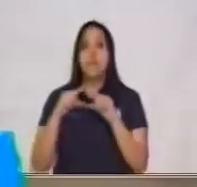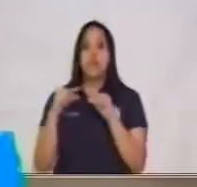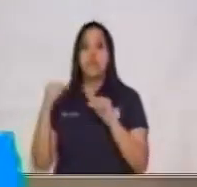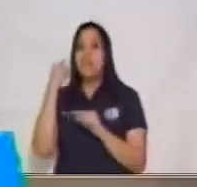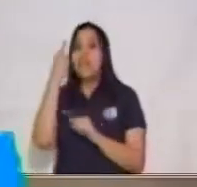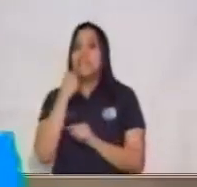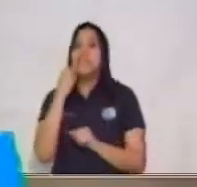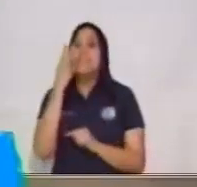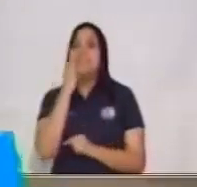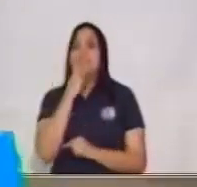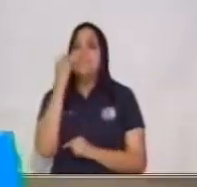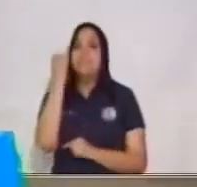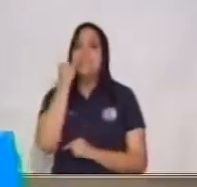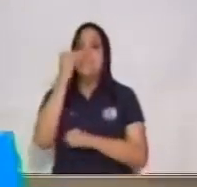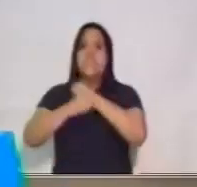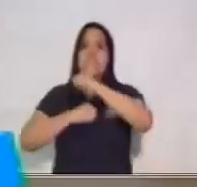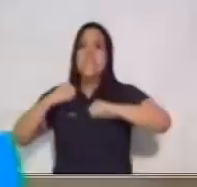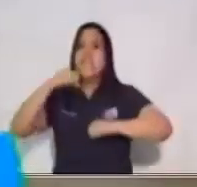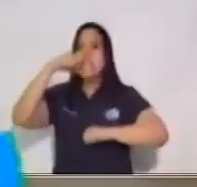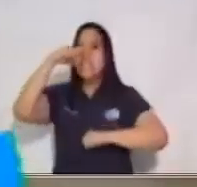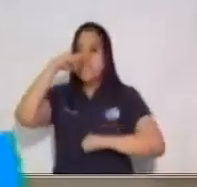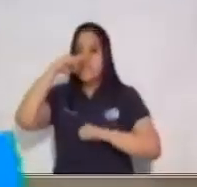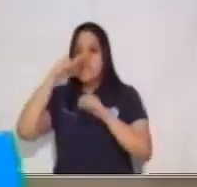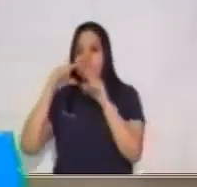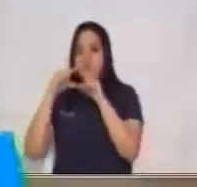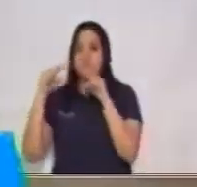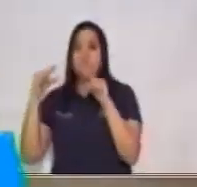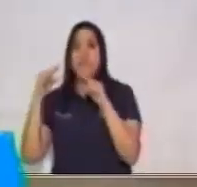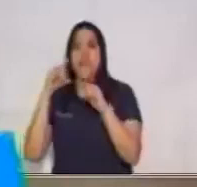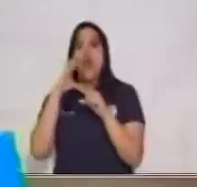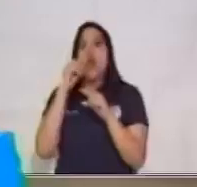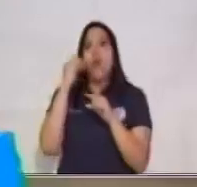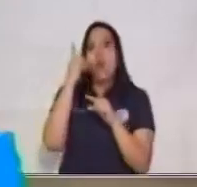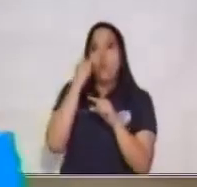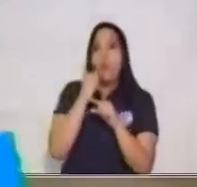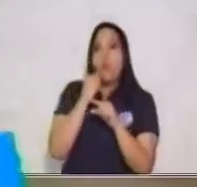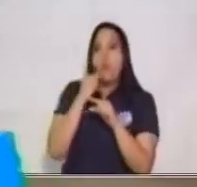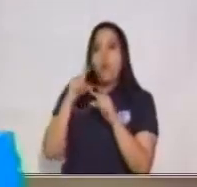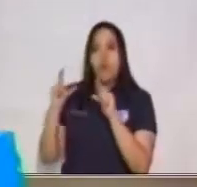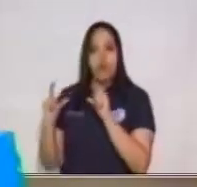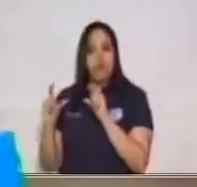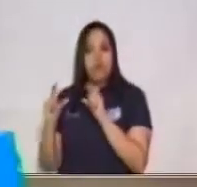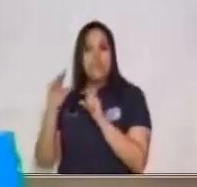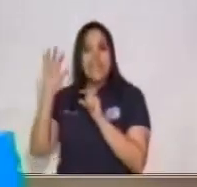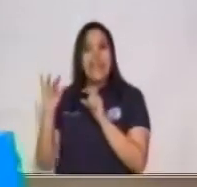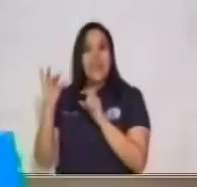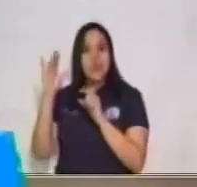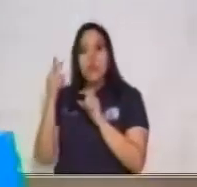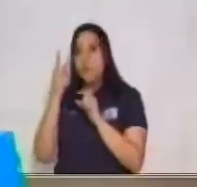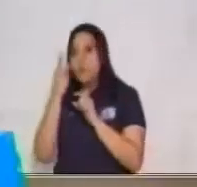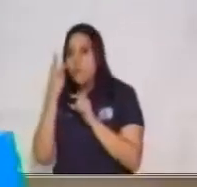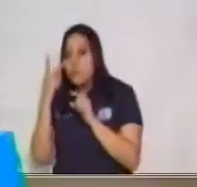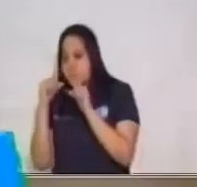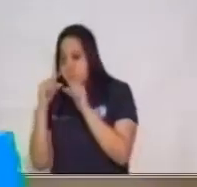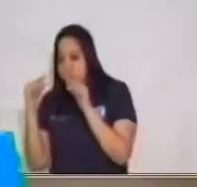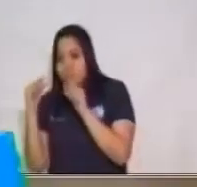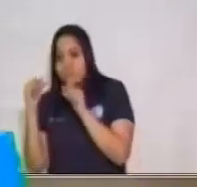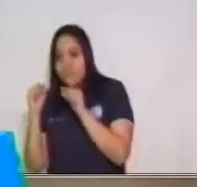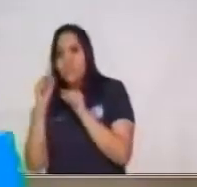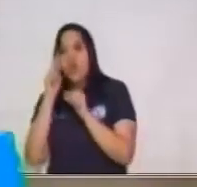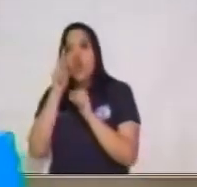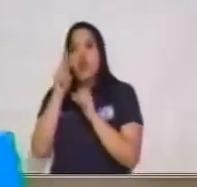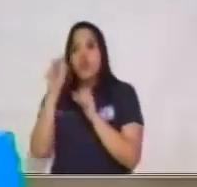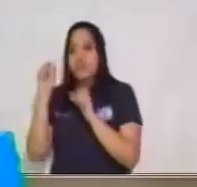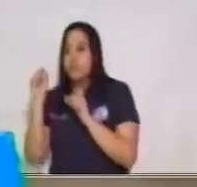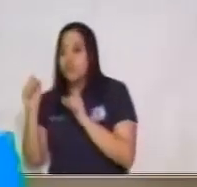Shift, que aparece al lado izquierdo, y coseno. Tecleamos esas dos